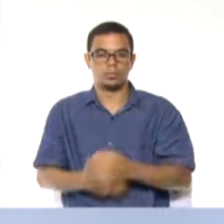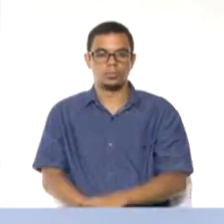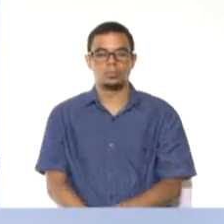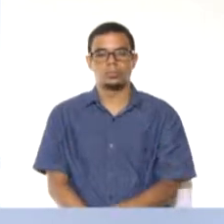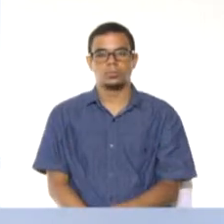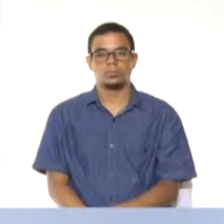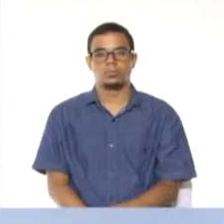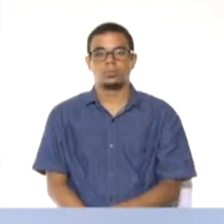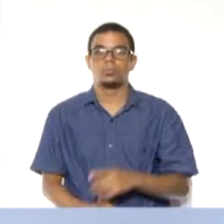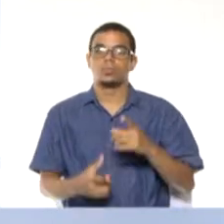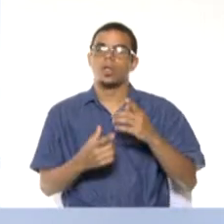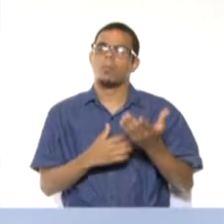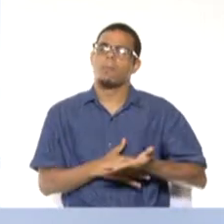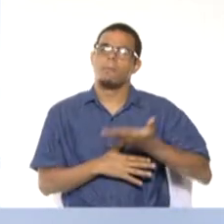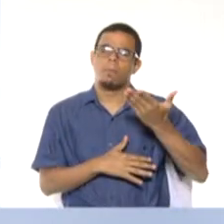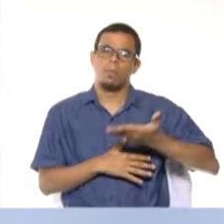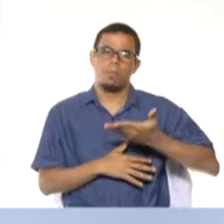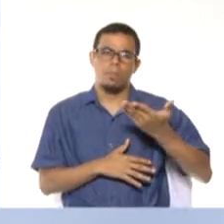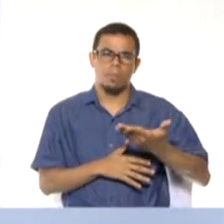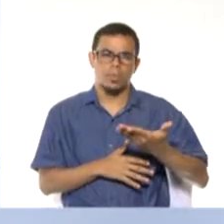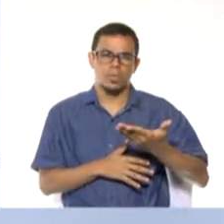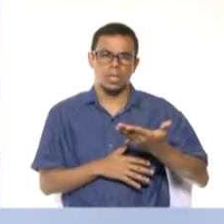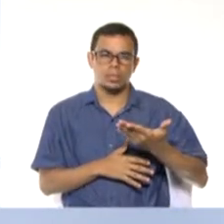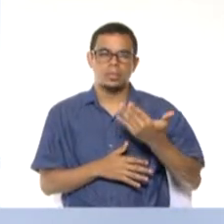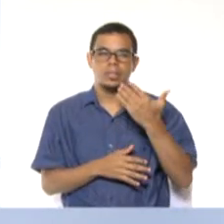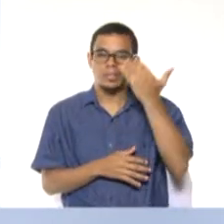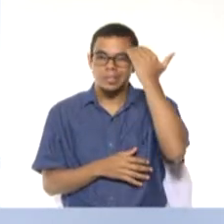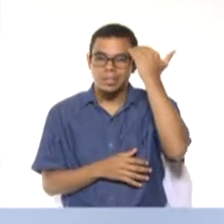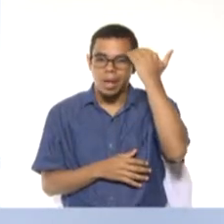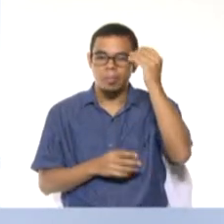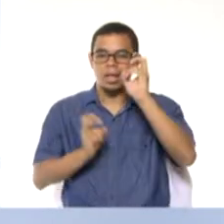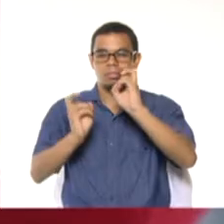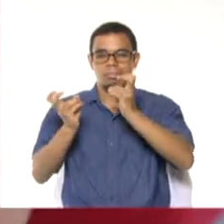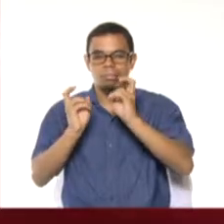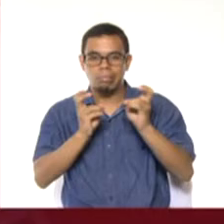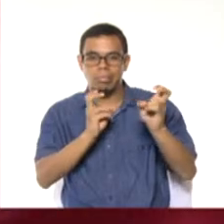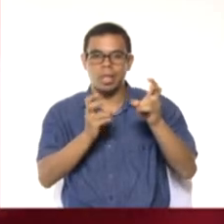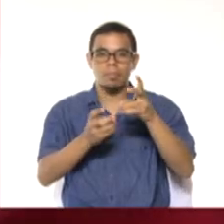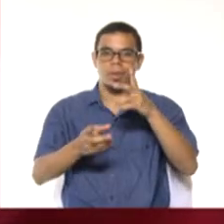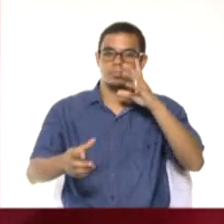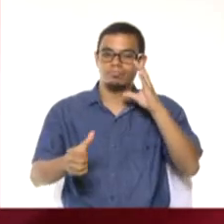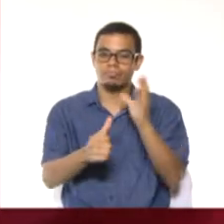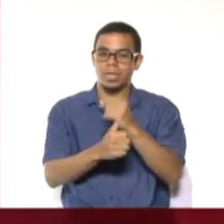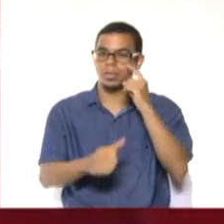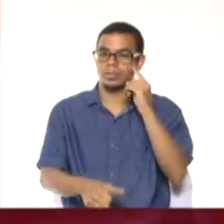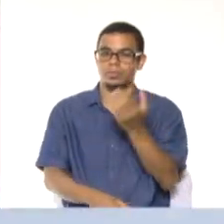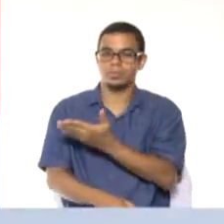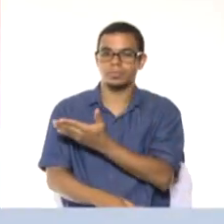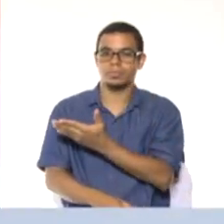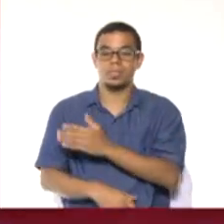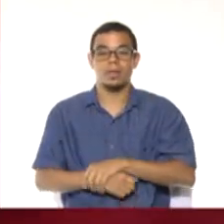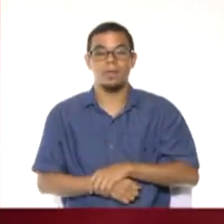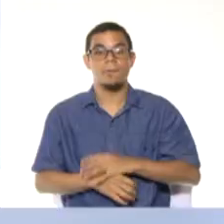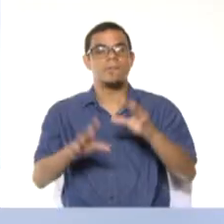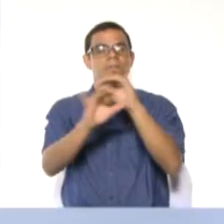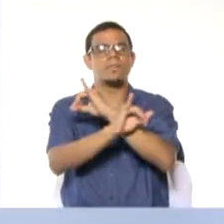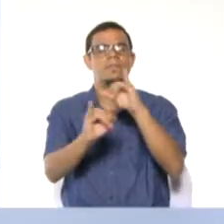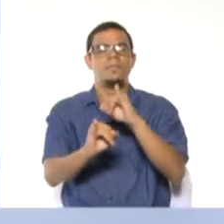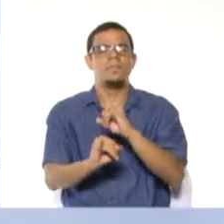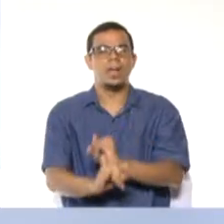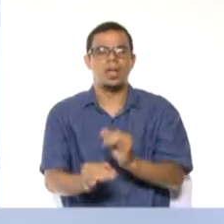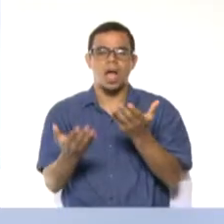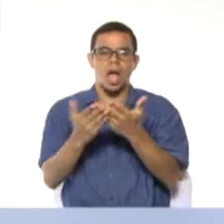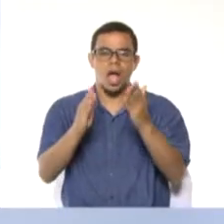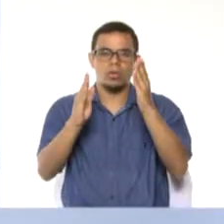importante conocer esos referentes para llegar a este producto. Muchas felicitaciones a todos los estudiantes que